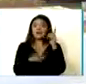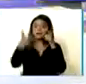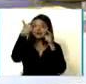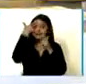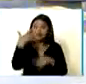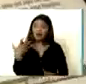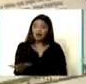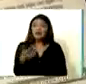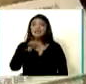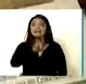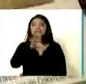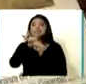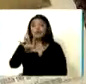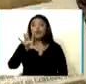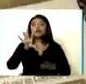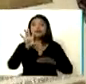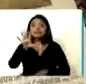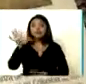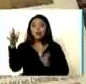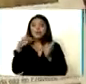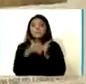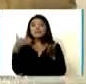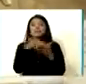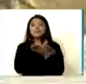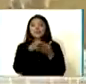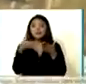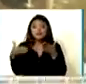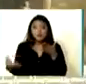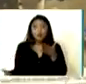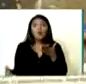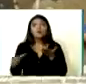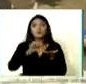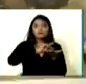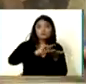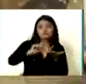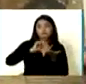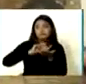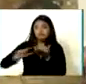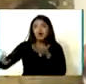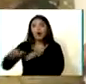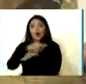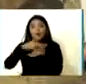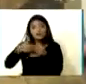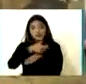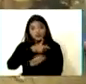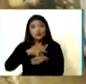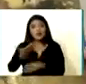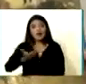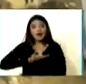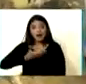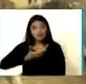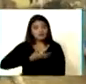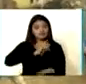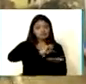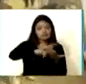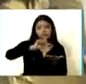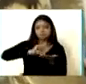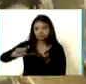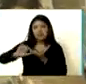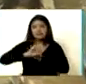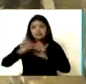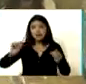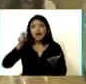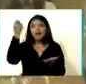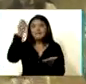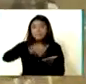Dice, 155 mil millones para gobernaciones y alcaldías aprobó el gobierno nacional. Se destinará el pago de